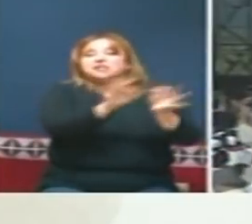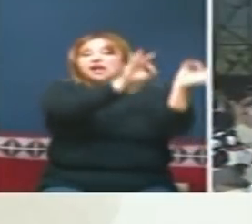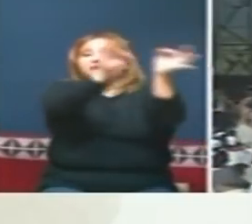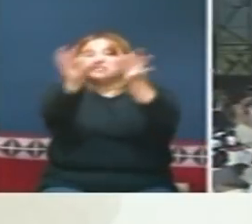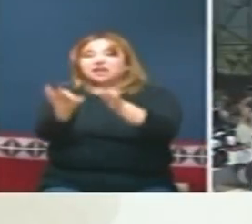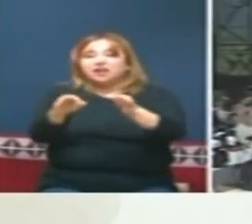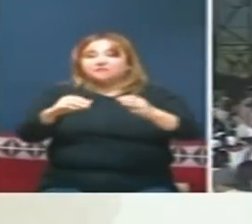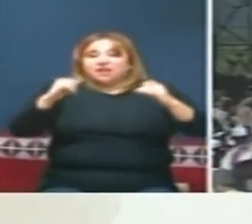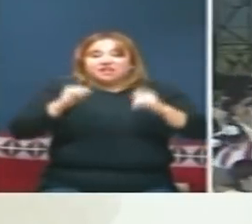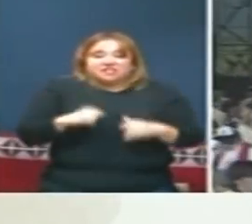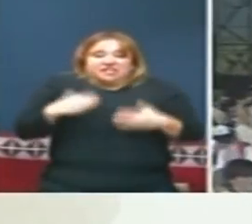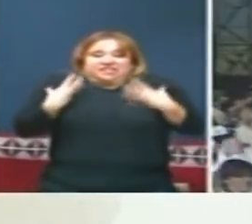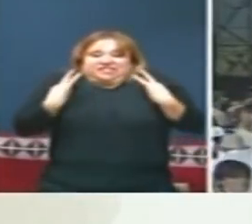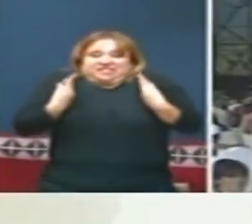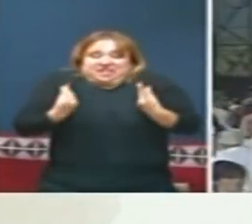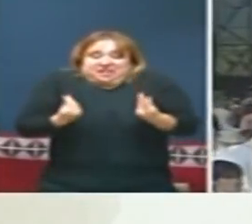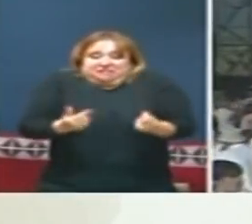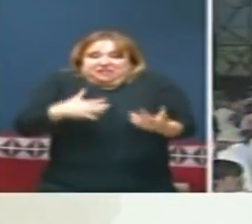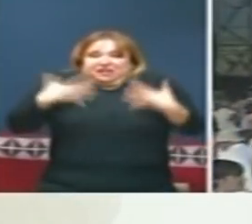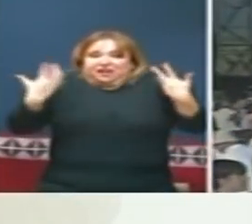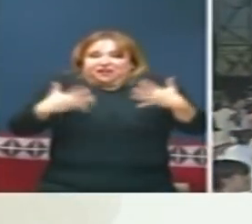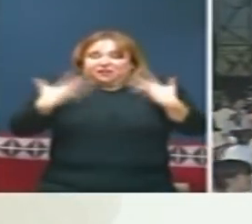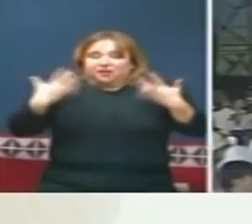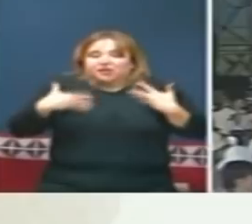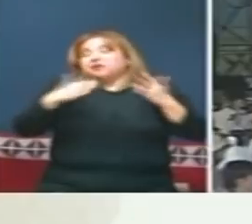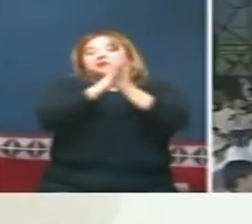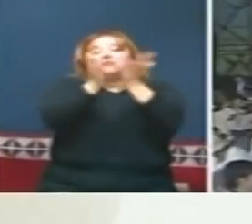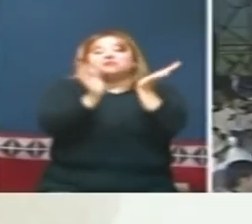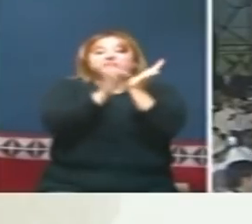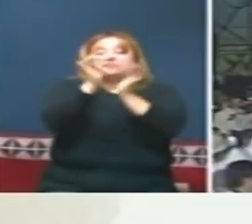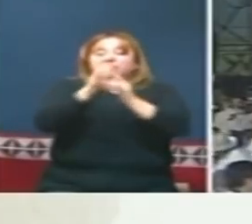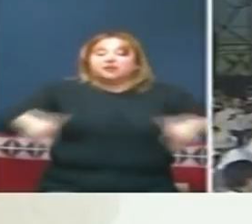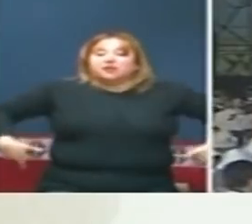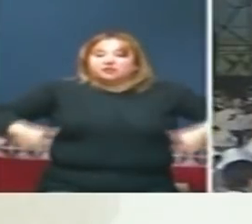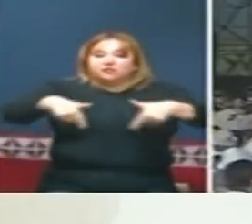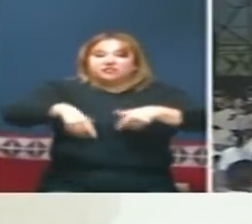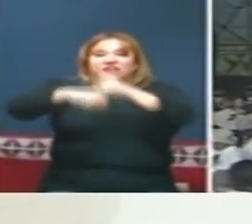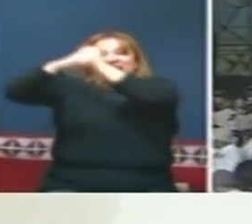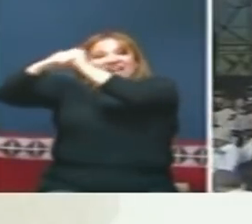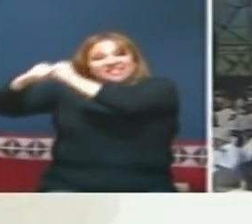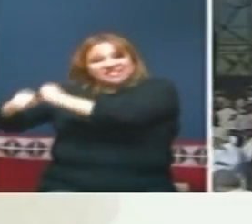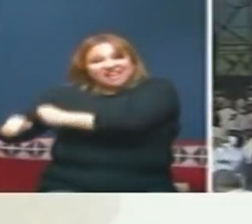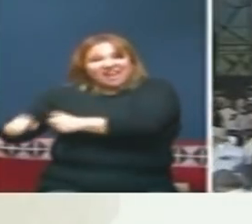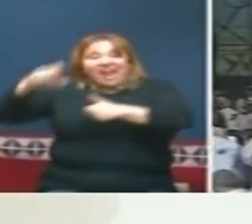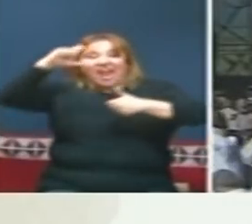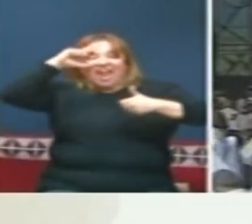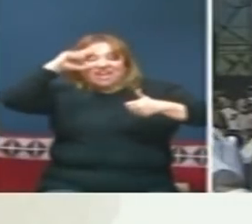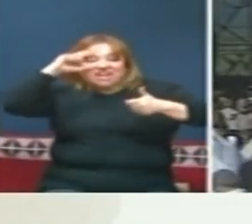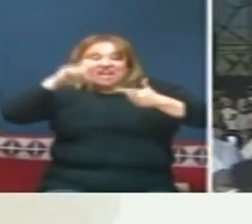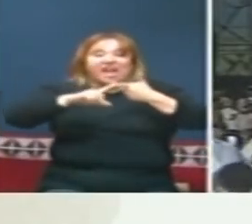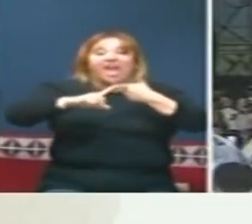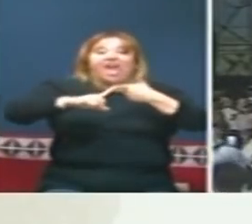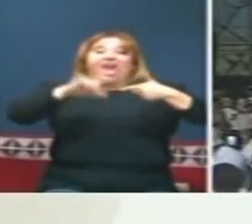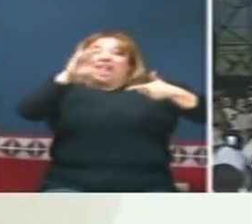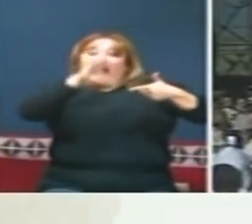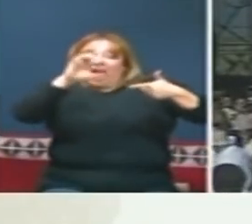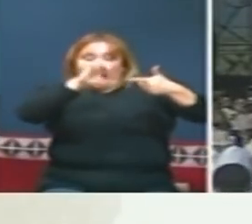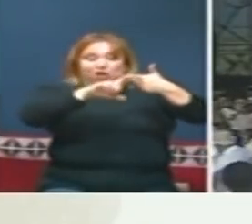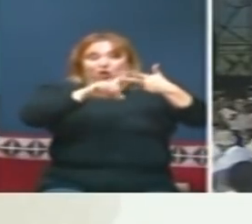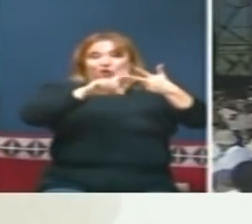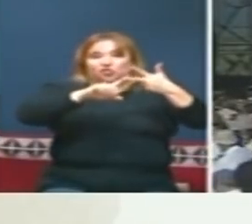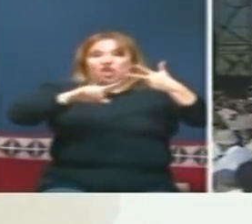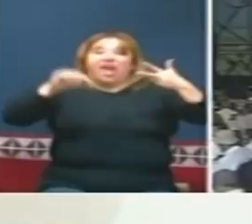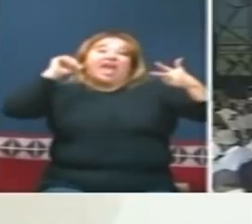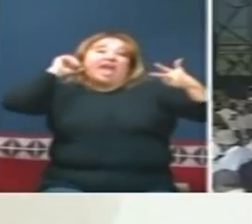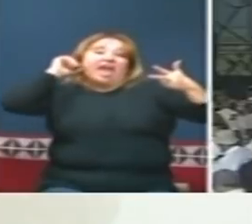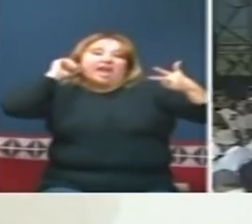se sienten identificados con el Evangelio de Angelelli, de Carlos Gabriel y de Wenceslao. Sean bienvenidos a los hermanos